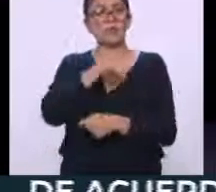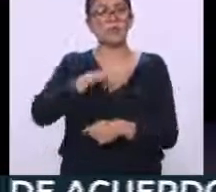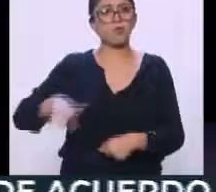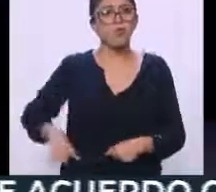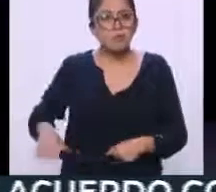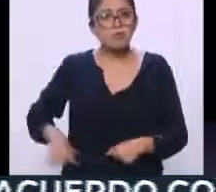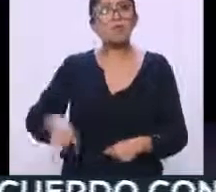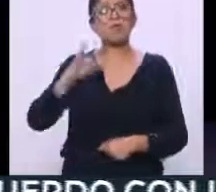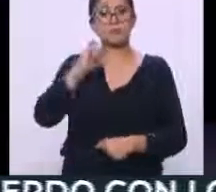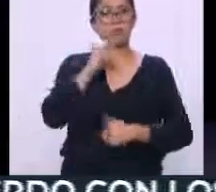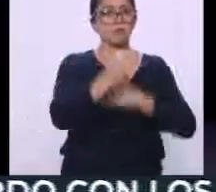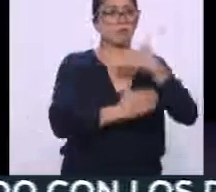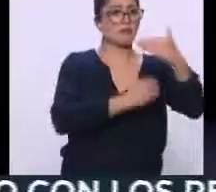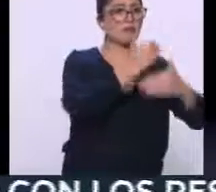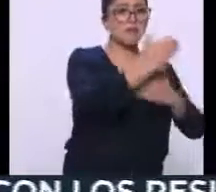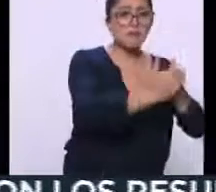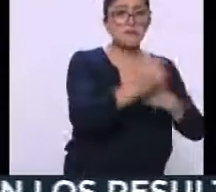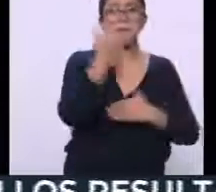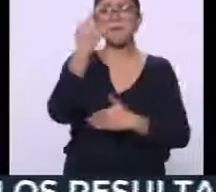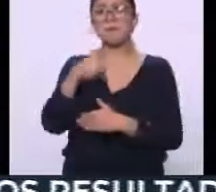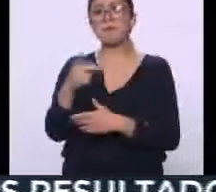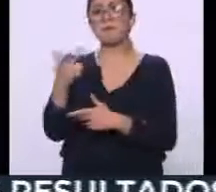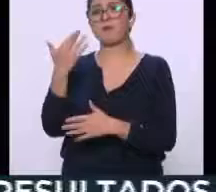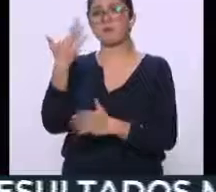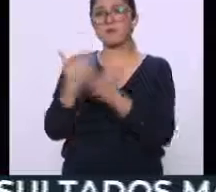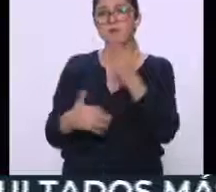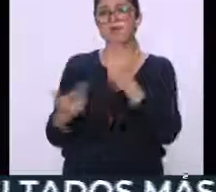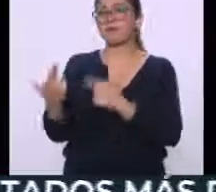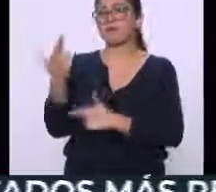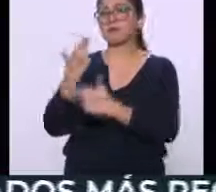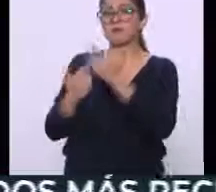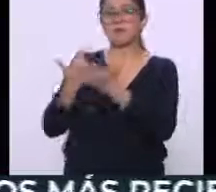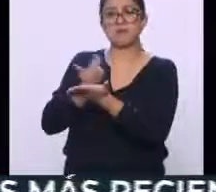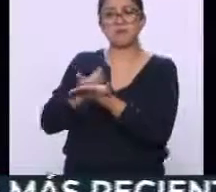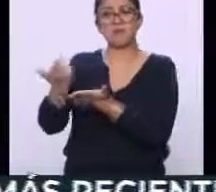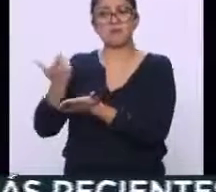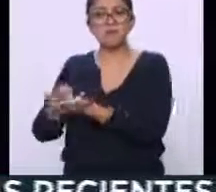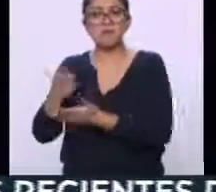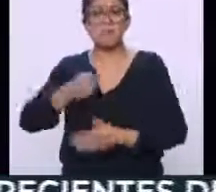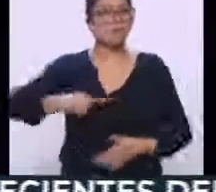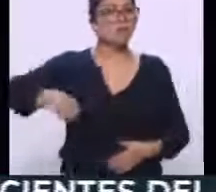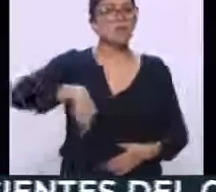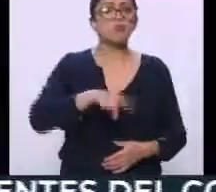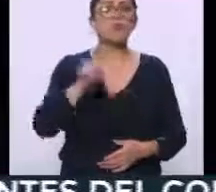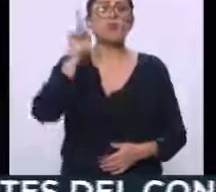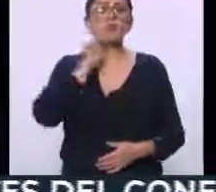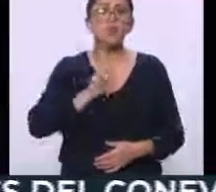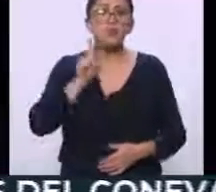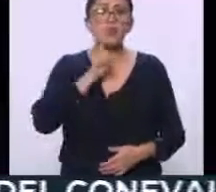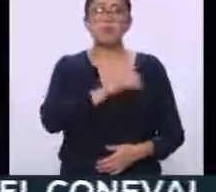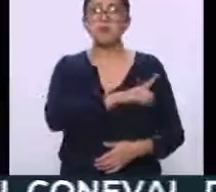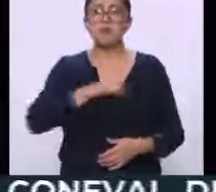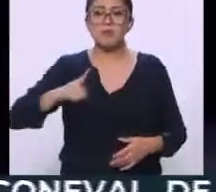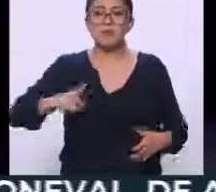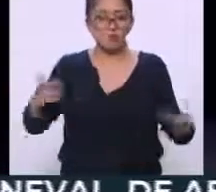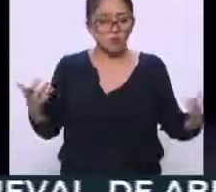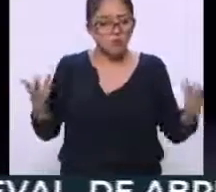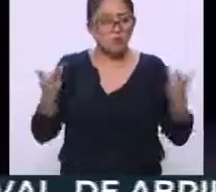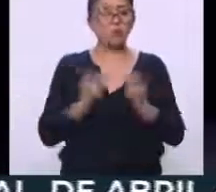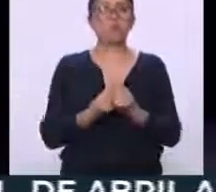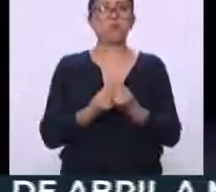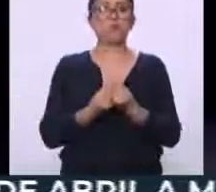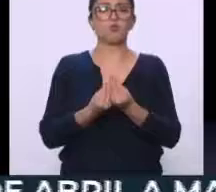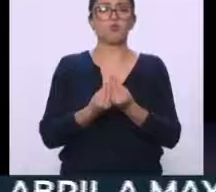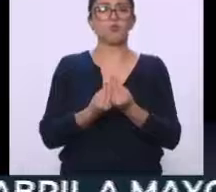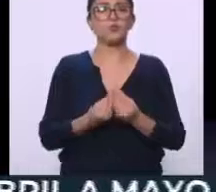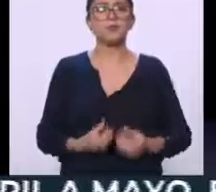muchos avances en muchas cosas, parece haber ciertos retrocesos. Entonces las mujeres feministas tendríamos que estar organizadas, ¿no? Y esto es parte del panorama